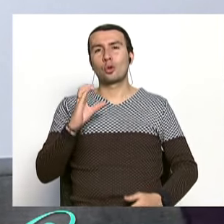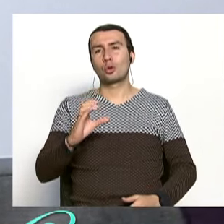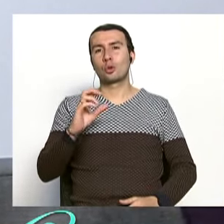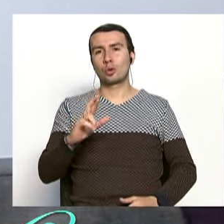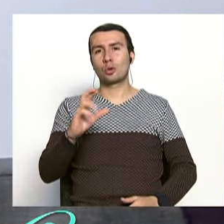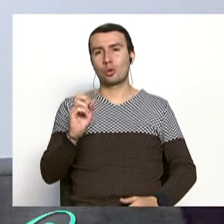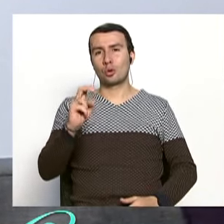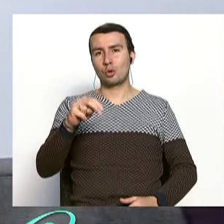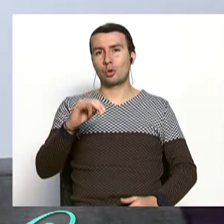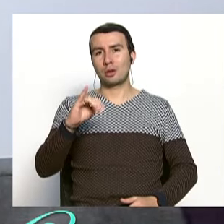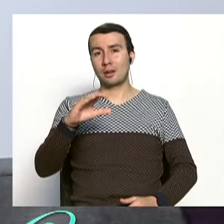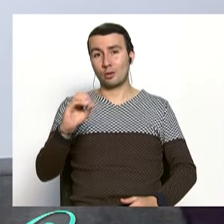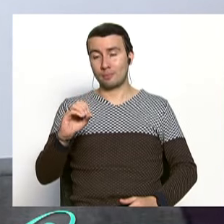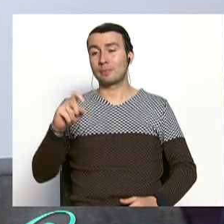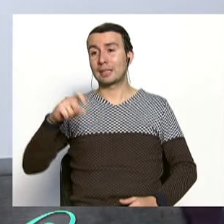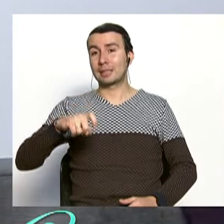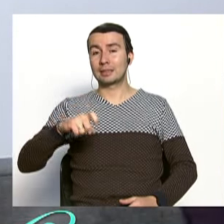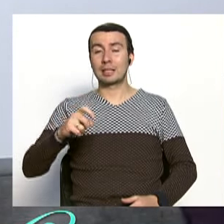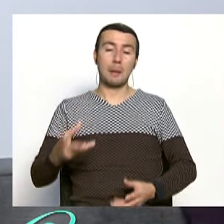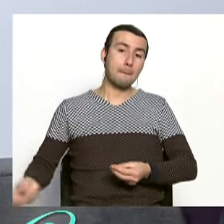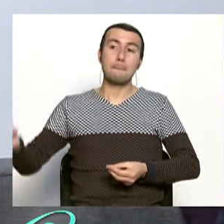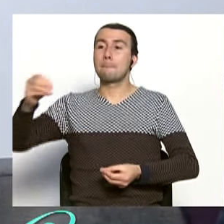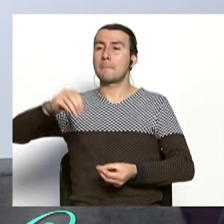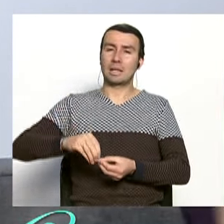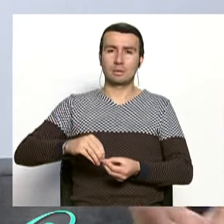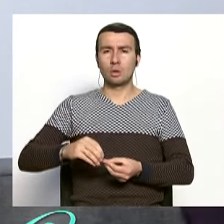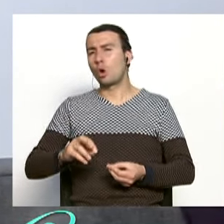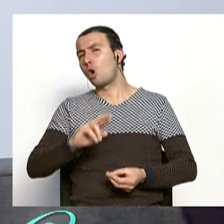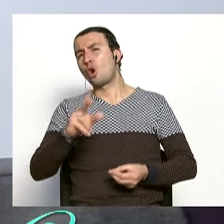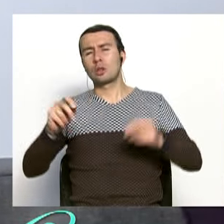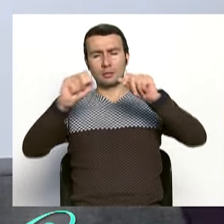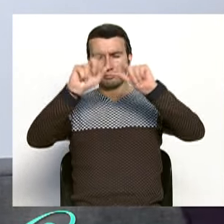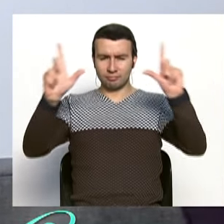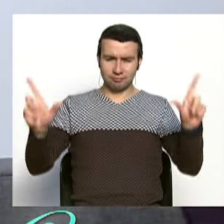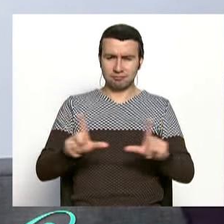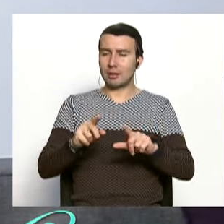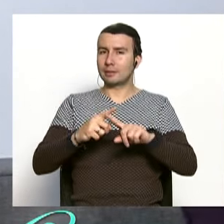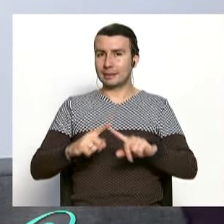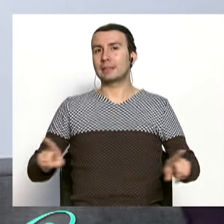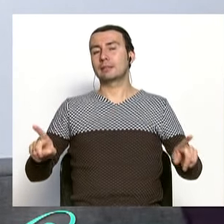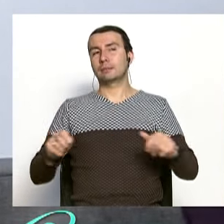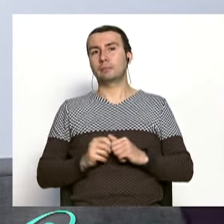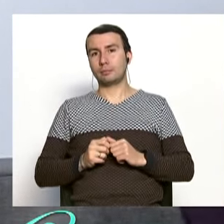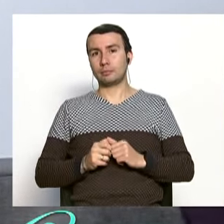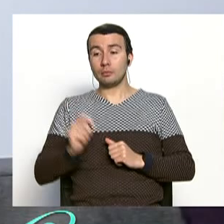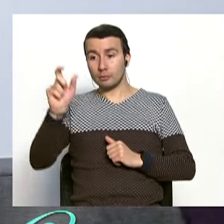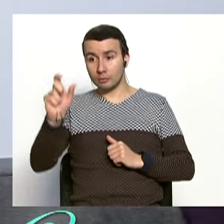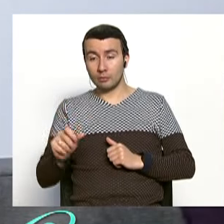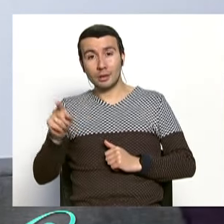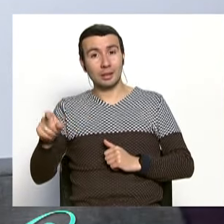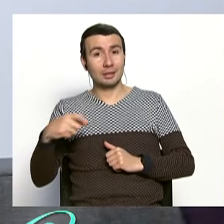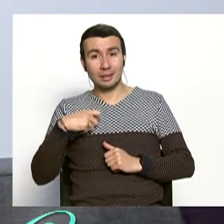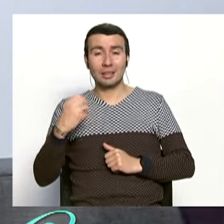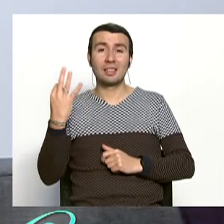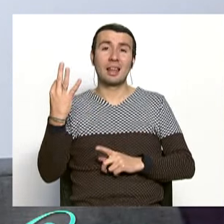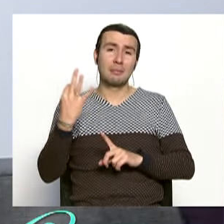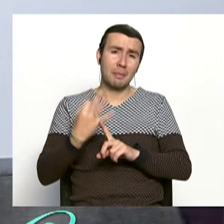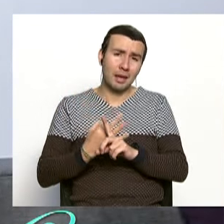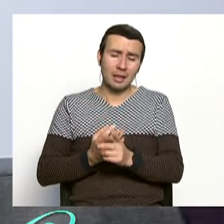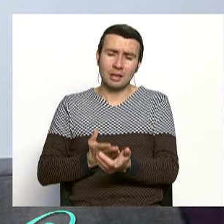tratamientos adicionales y después pruebas diagnósticas o terapéuticas de otro tipo entonces las pacientes que llevan más de TR